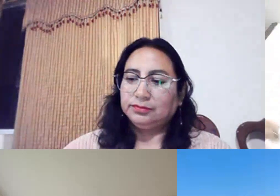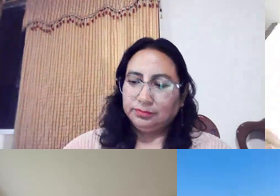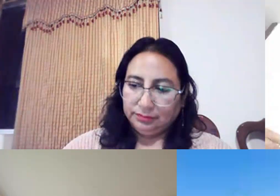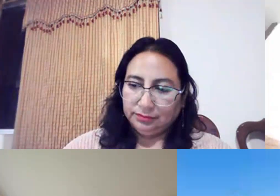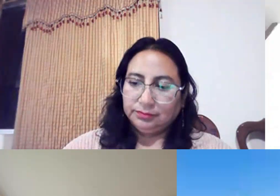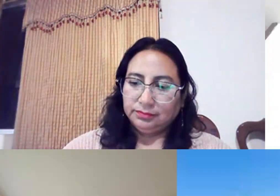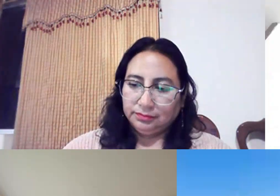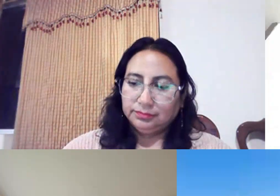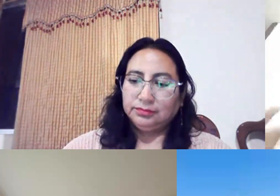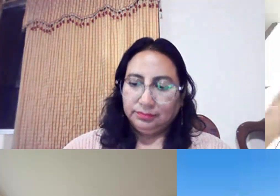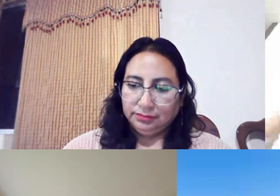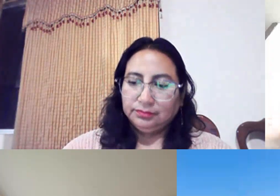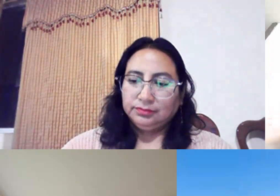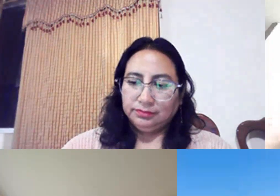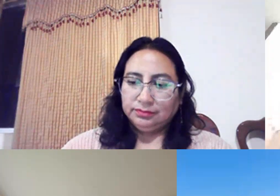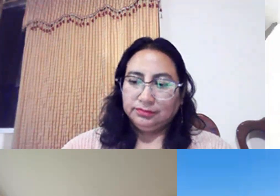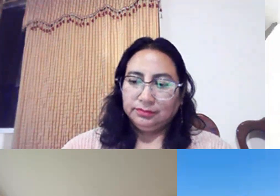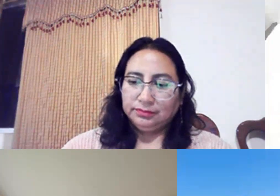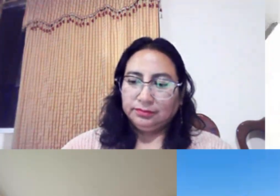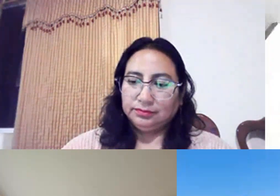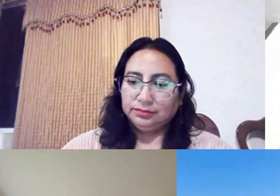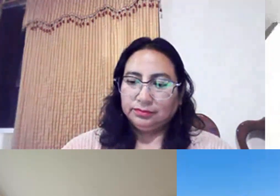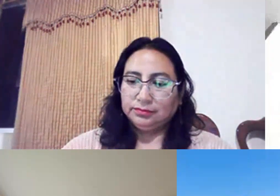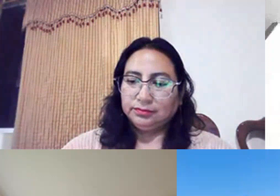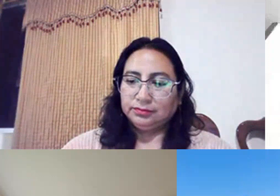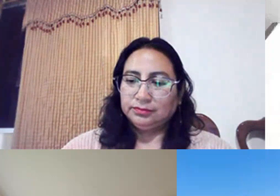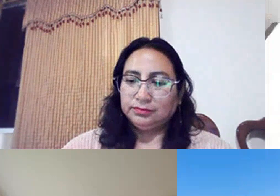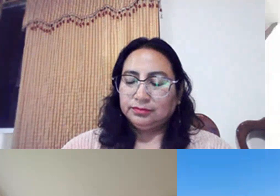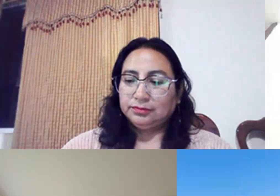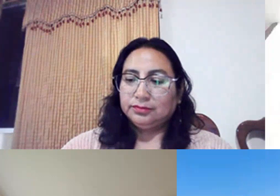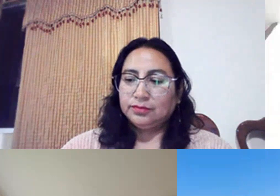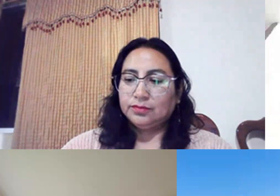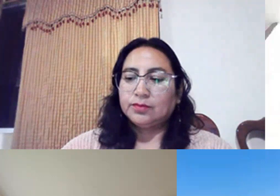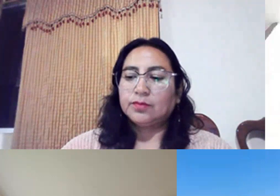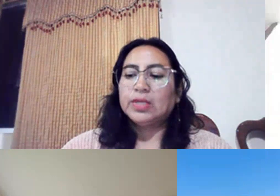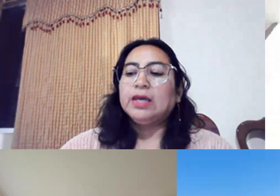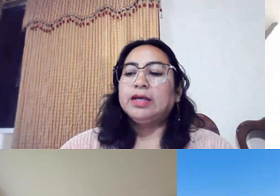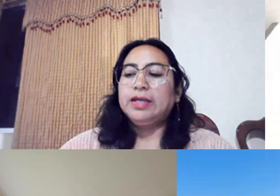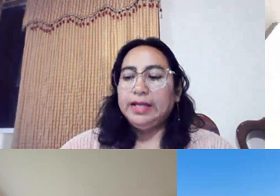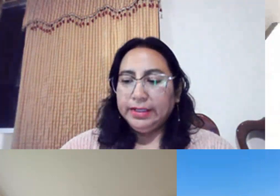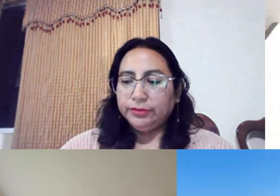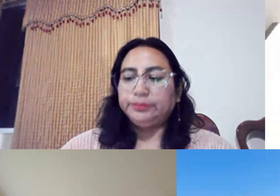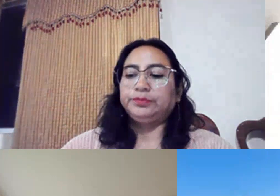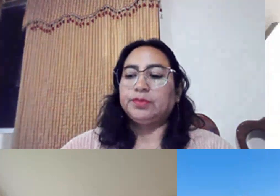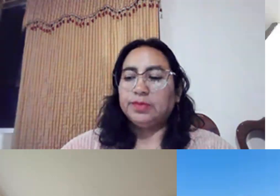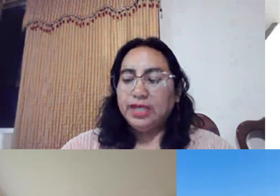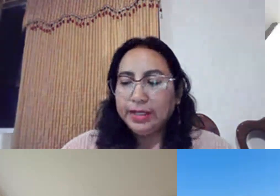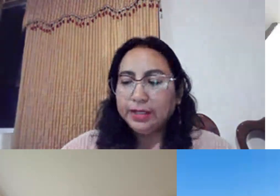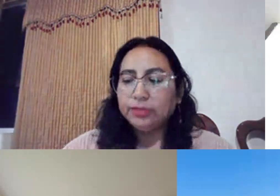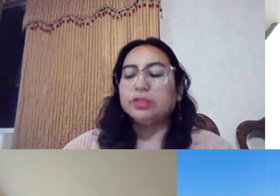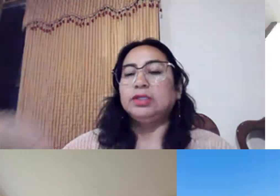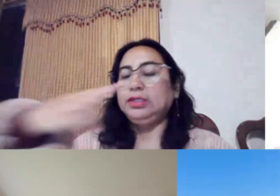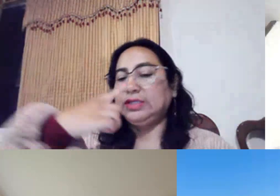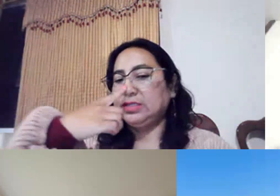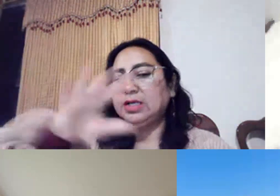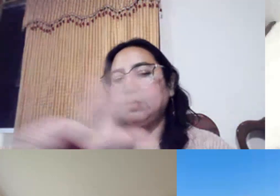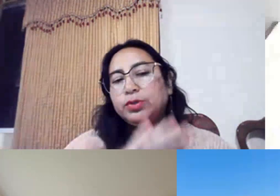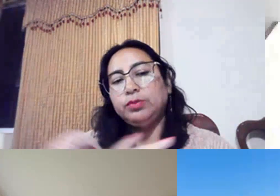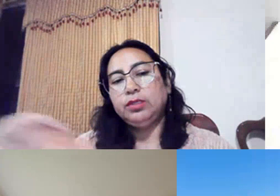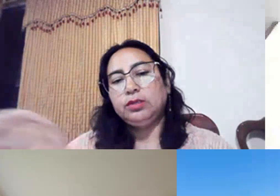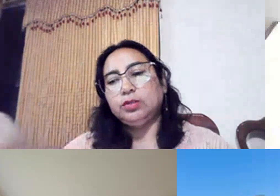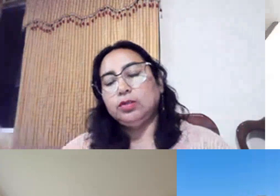9.97. Se hace una suma y de ahí se calcula y de la toda la Claro, unidad del plan. claro. Ya. Y